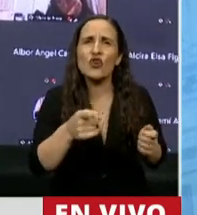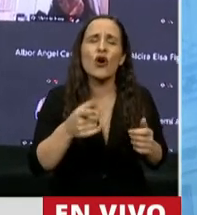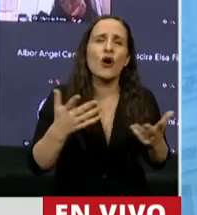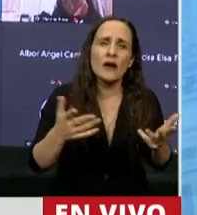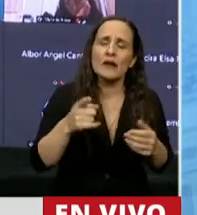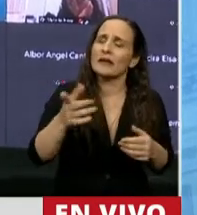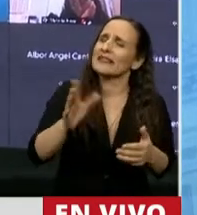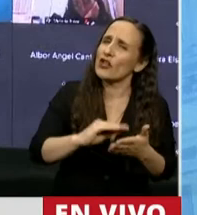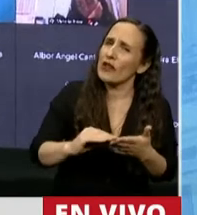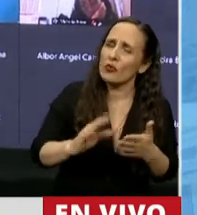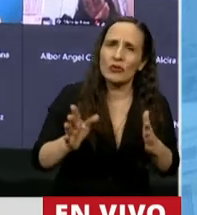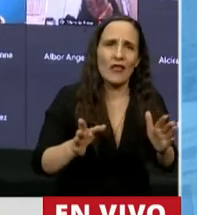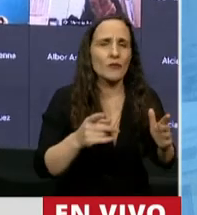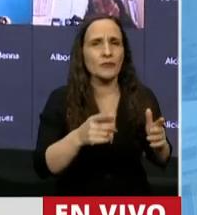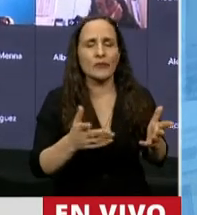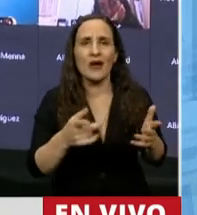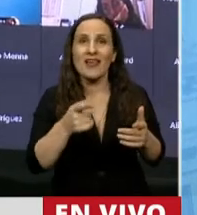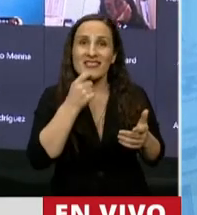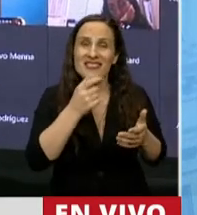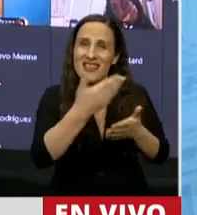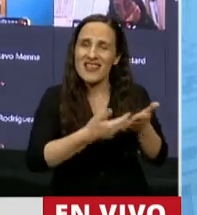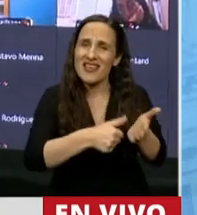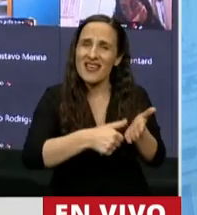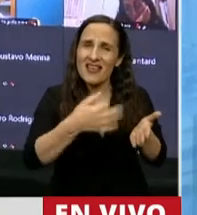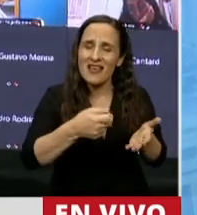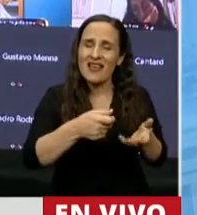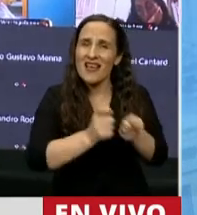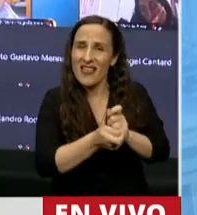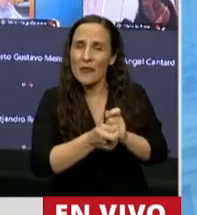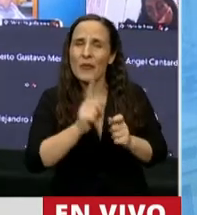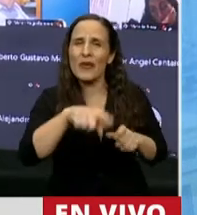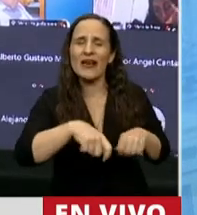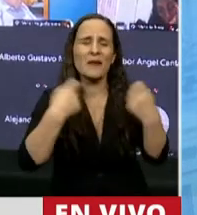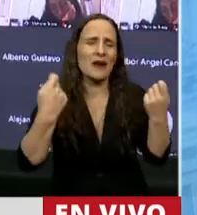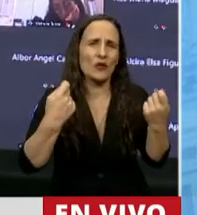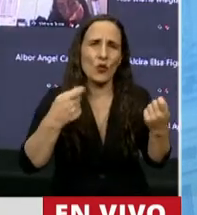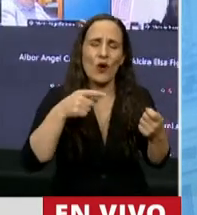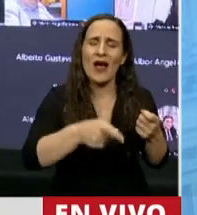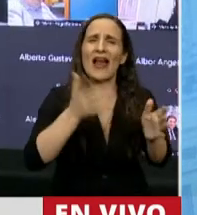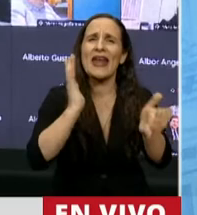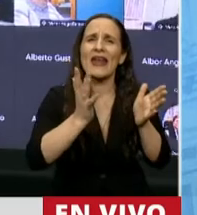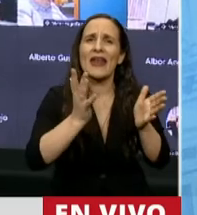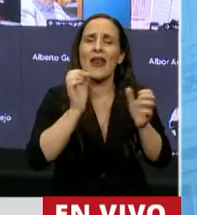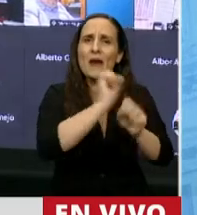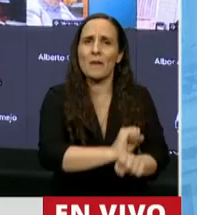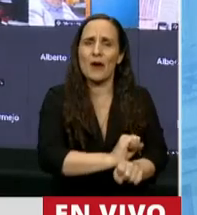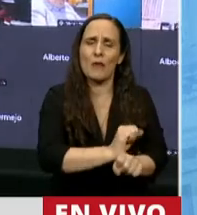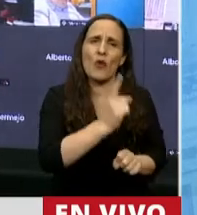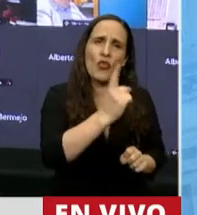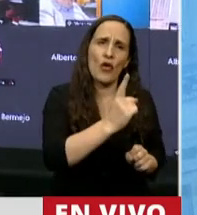uno verdadero, de modo que pueda resultar perjuicio, será reprimido con reclusión o prisión